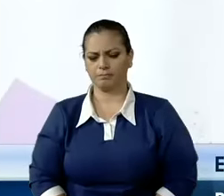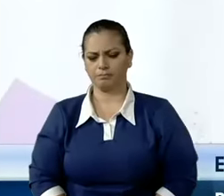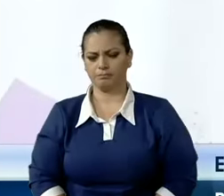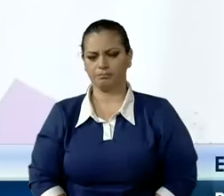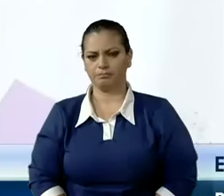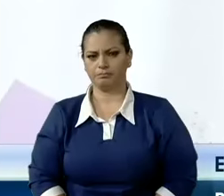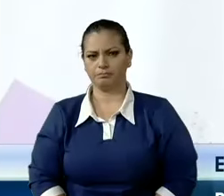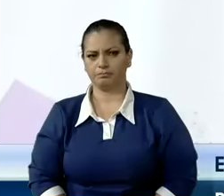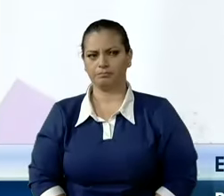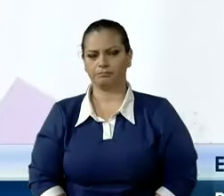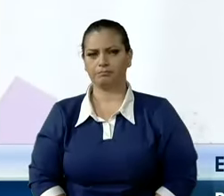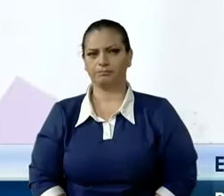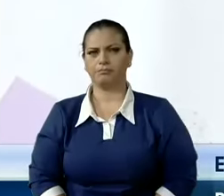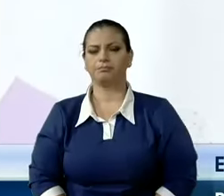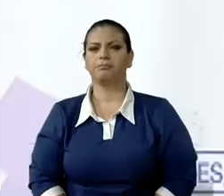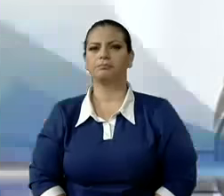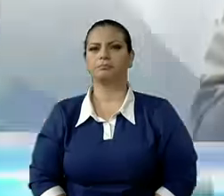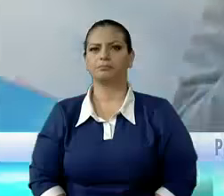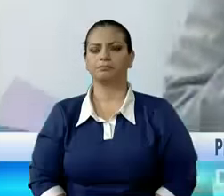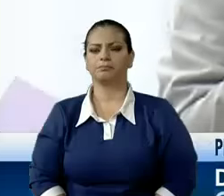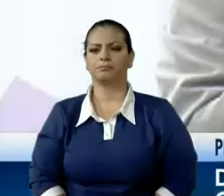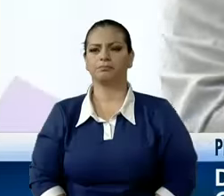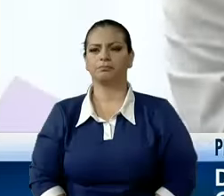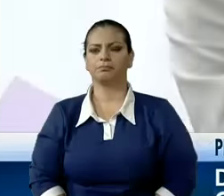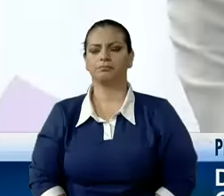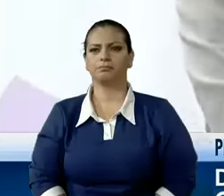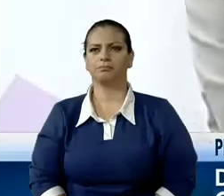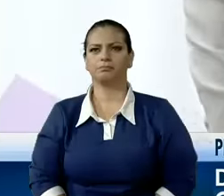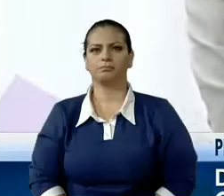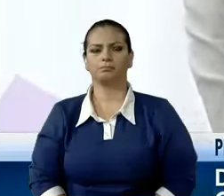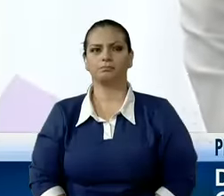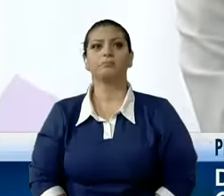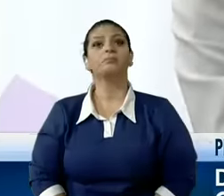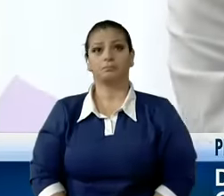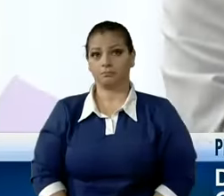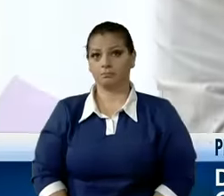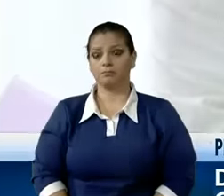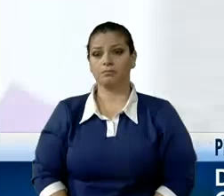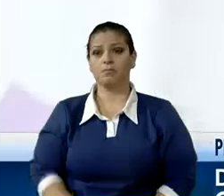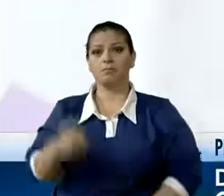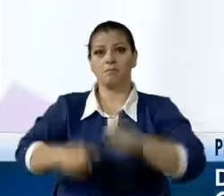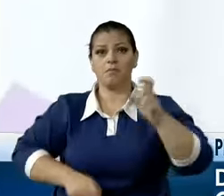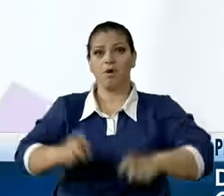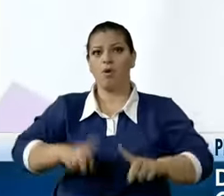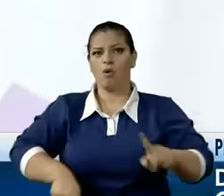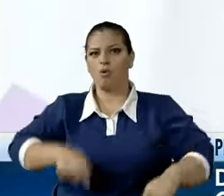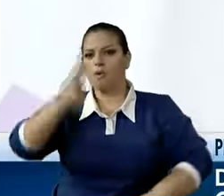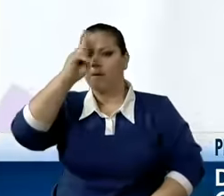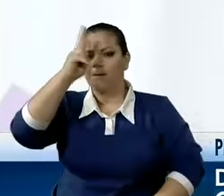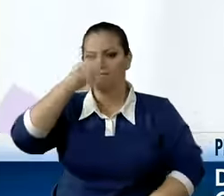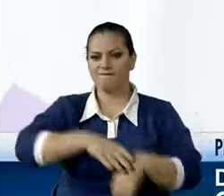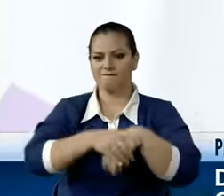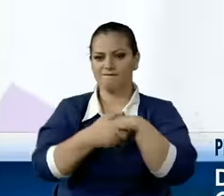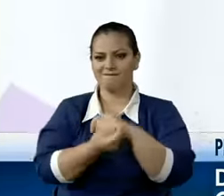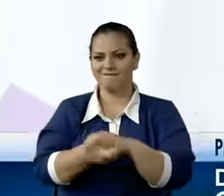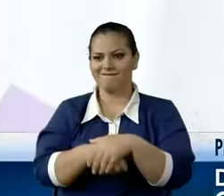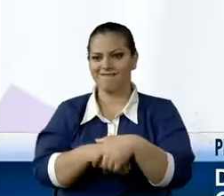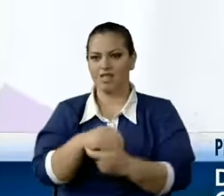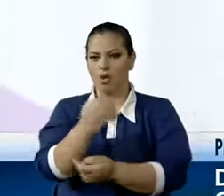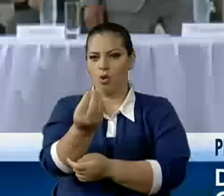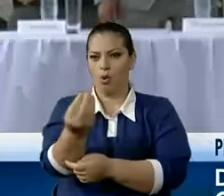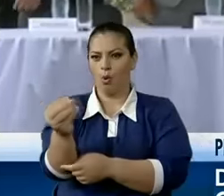Y en su miseria humana, incluso crearon un nuevo tipo de droga para las clases populares, para los jóvenes, que se